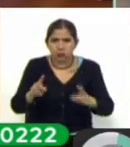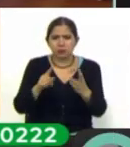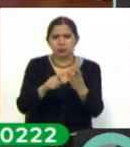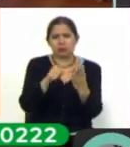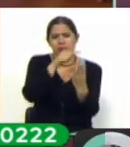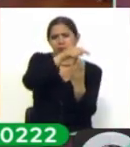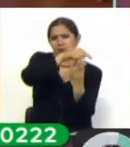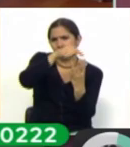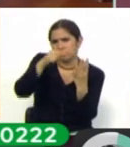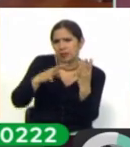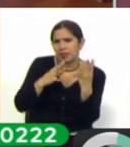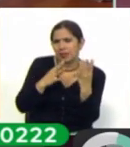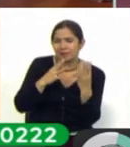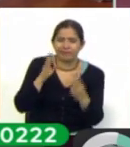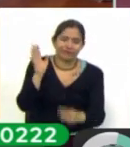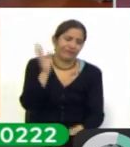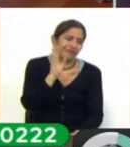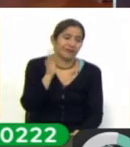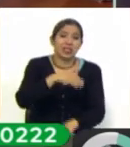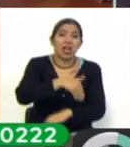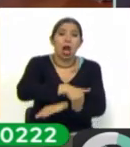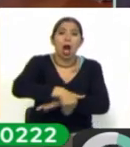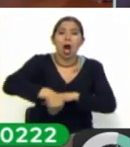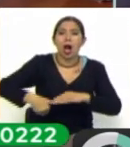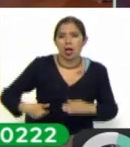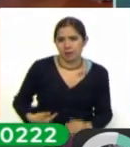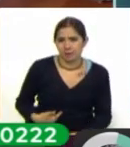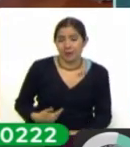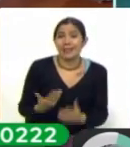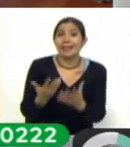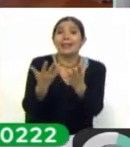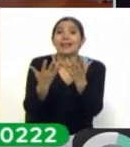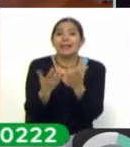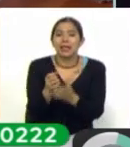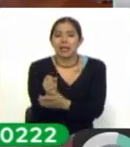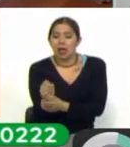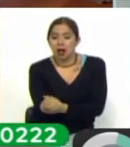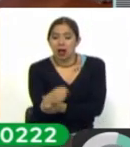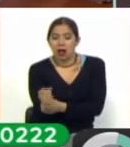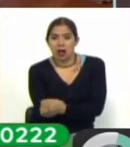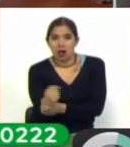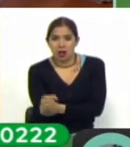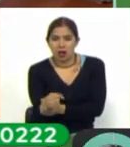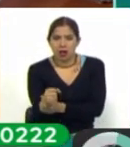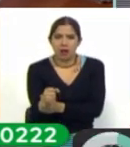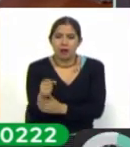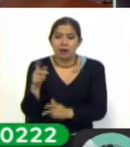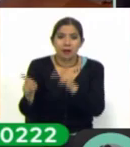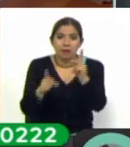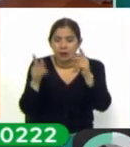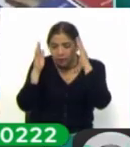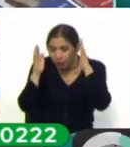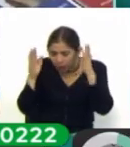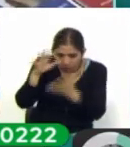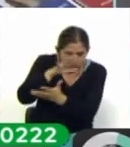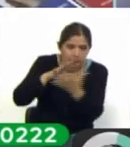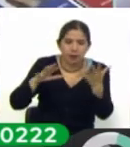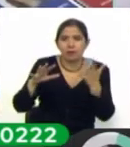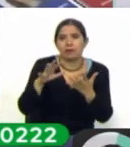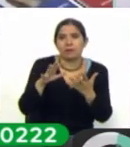fueron solamente falsos argumentos que les permitieron manipular y distraer la atención del pueblo